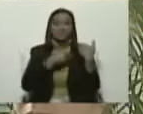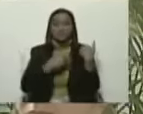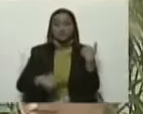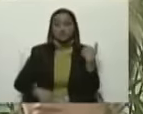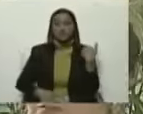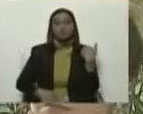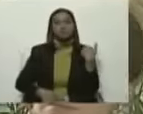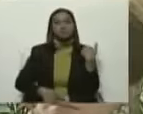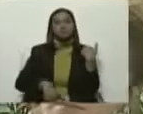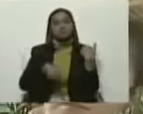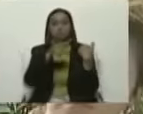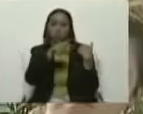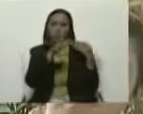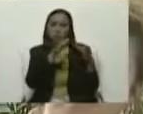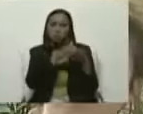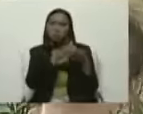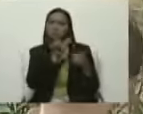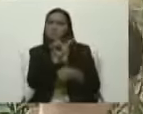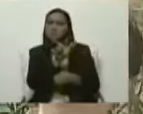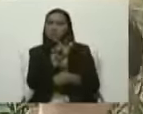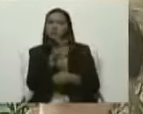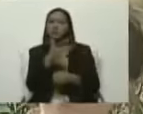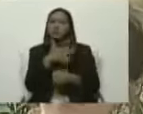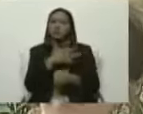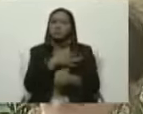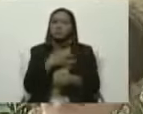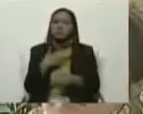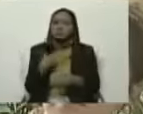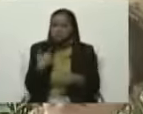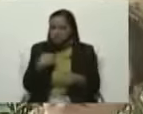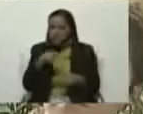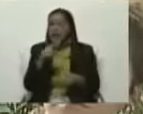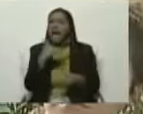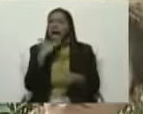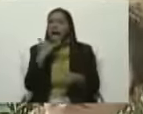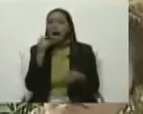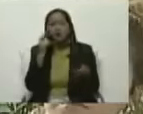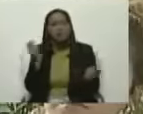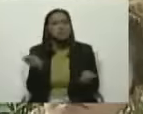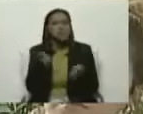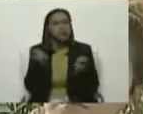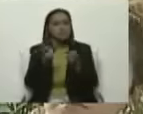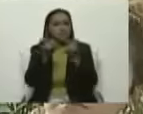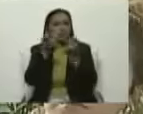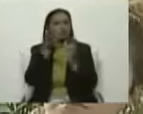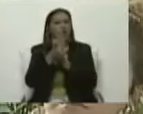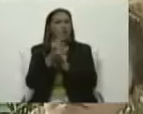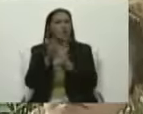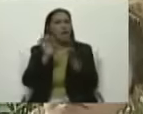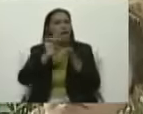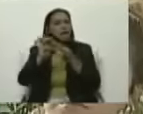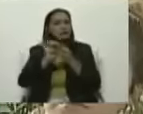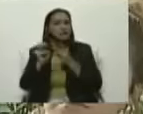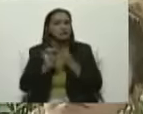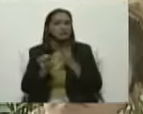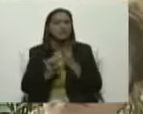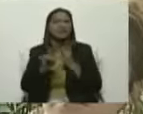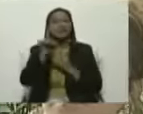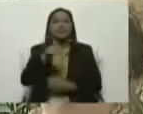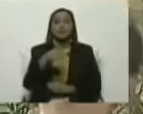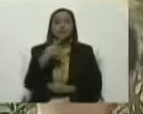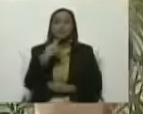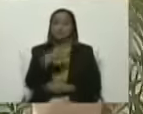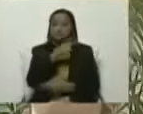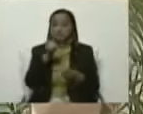alguna estrategia de campaña para esta recta final? Y cambiando de tema, se dice que durante 2 meses una delegación del gobierno